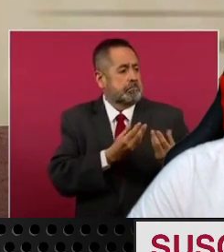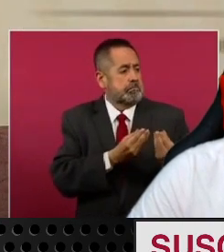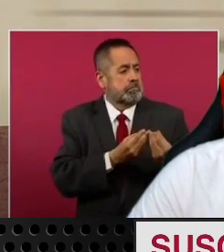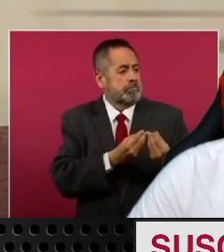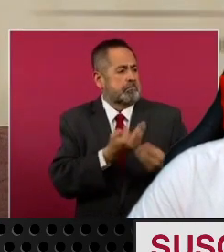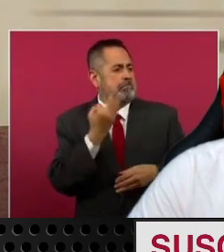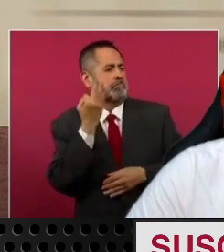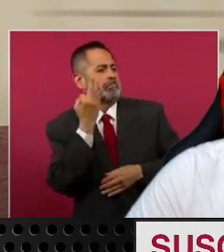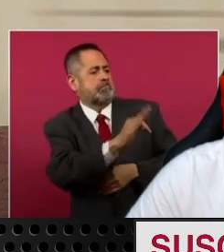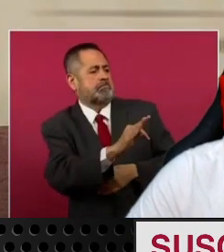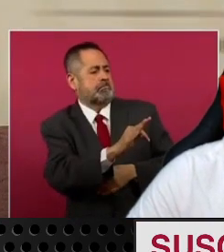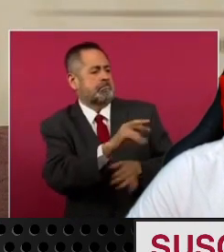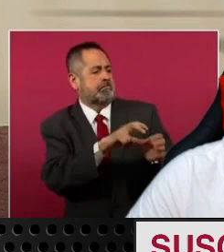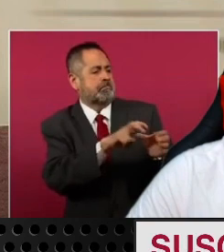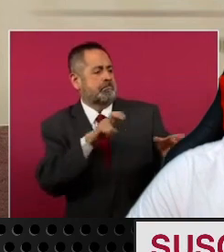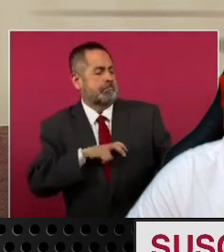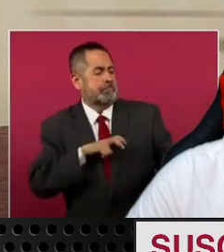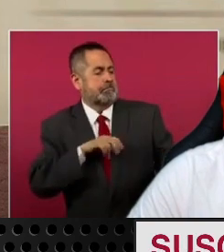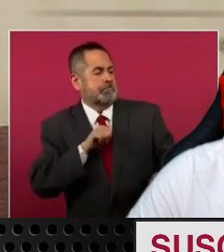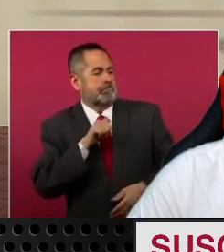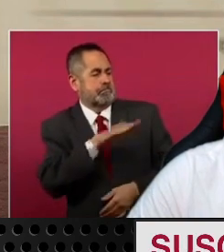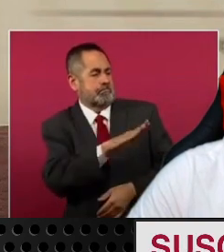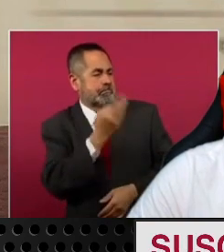al que lo había